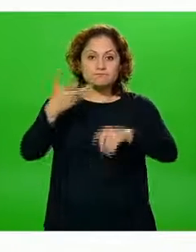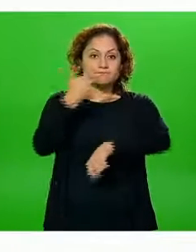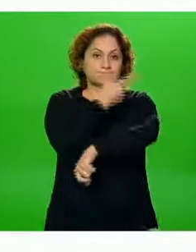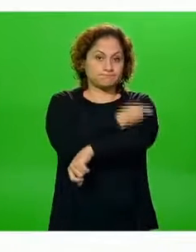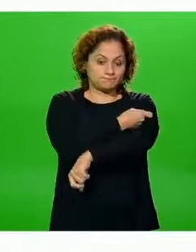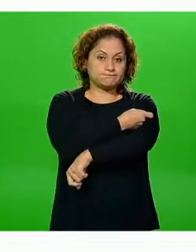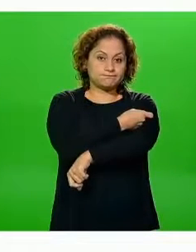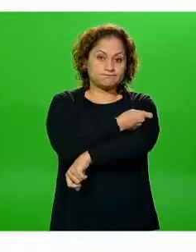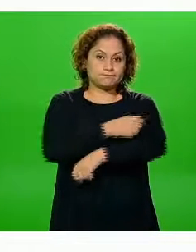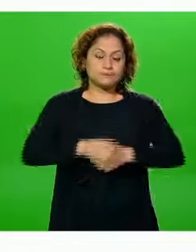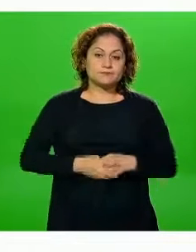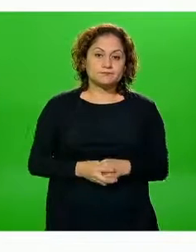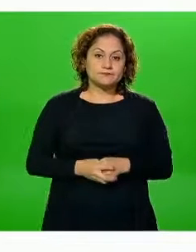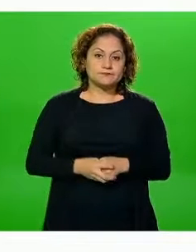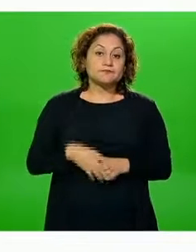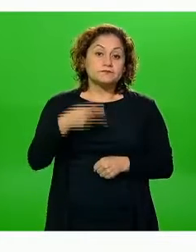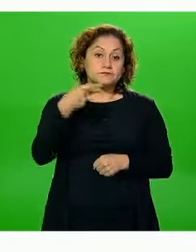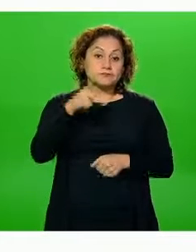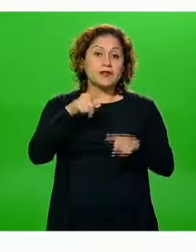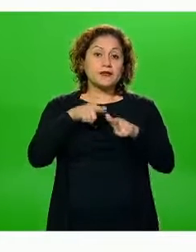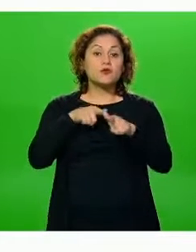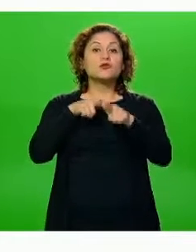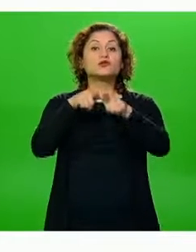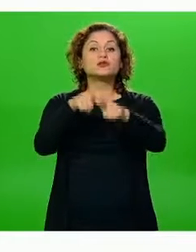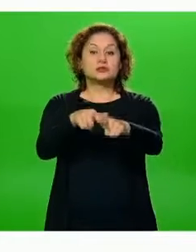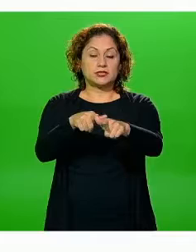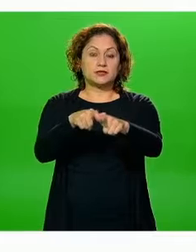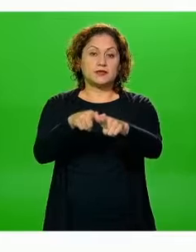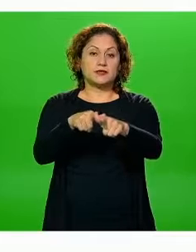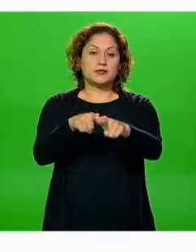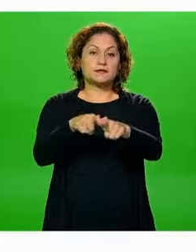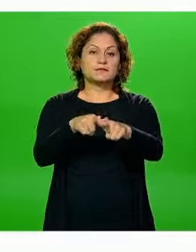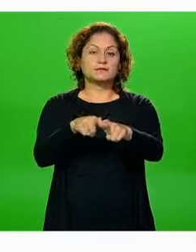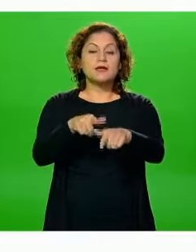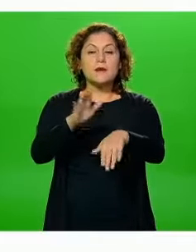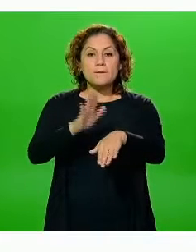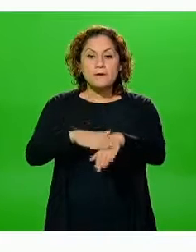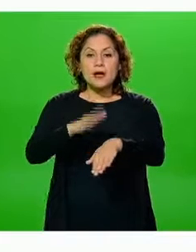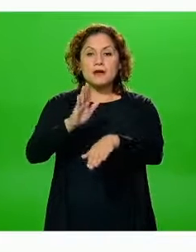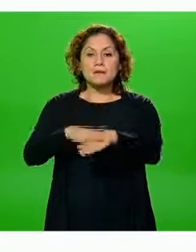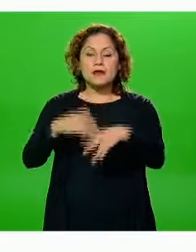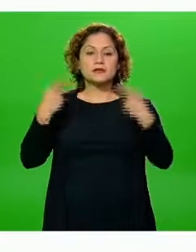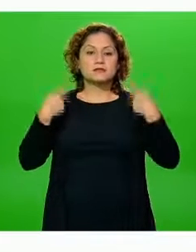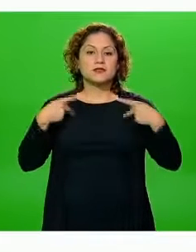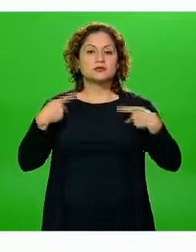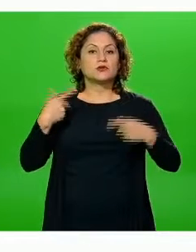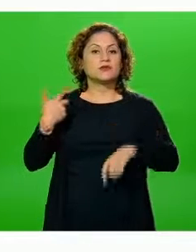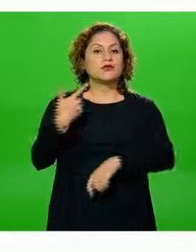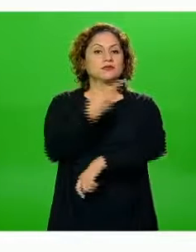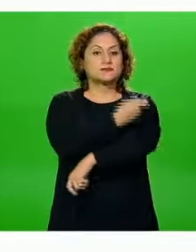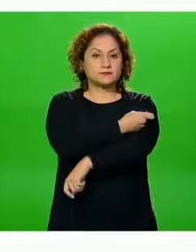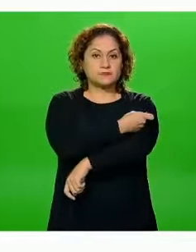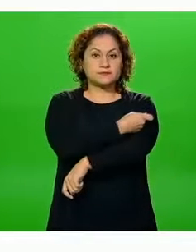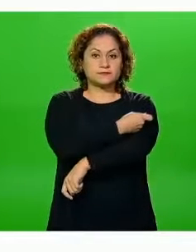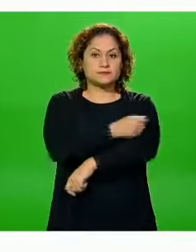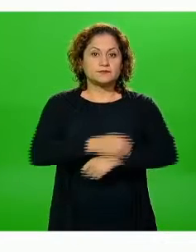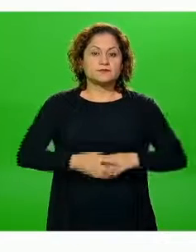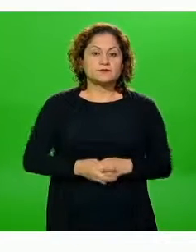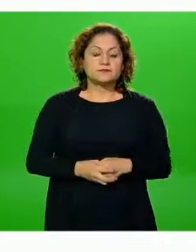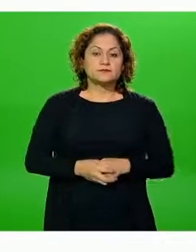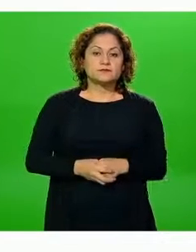en pie, continúa avanzando día con día. Son más y más las personas que de los diferentes